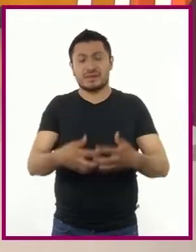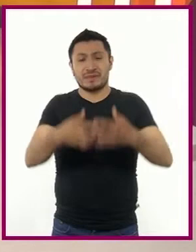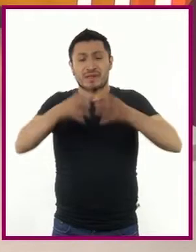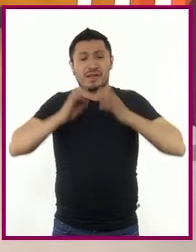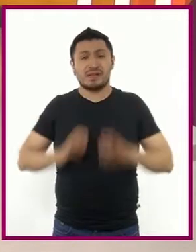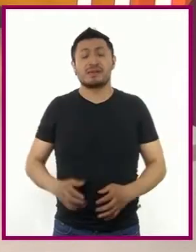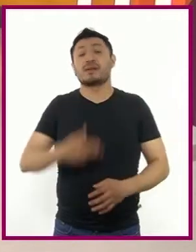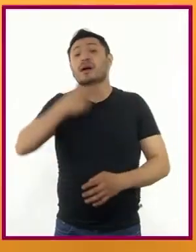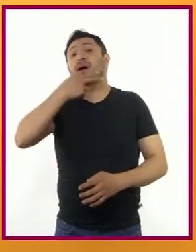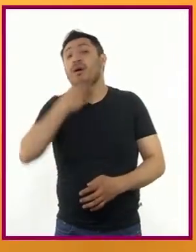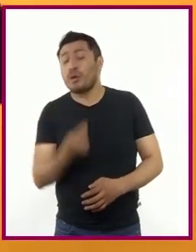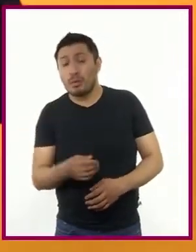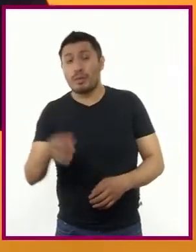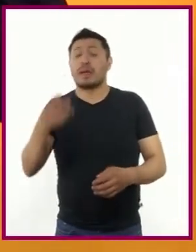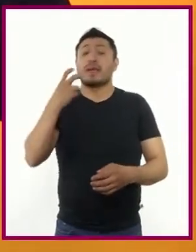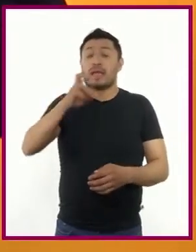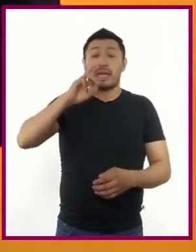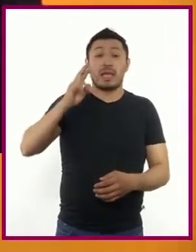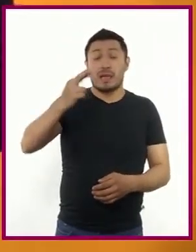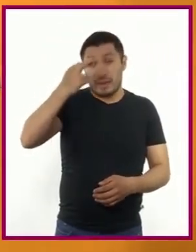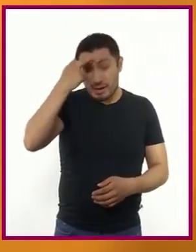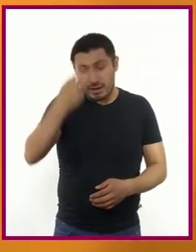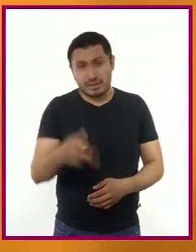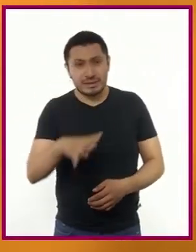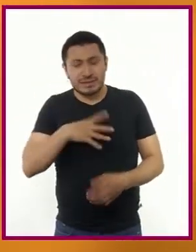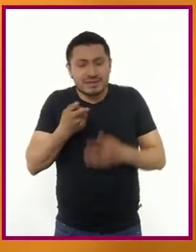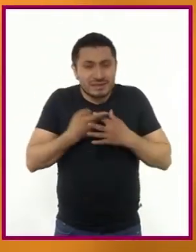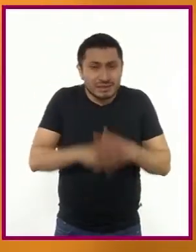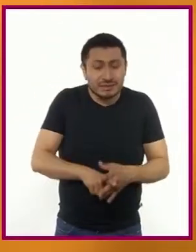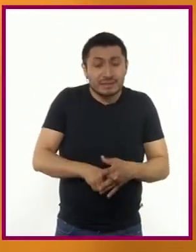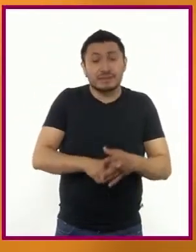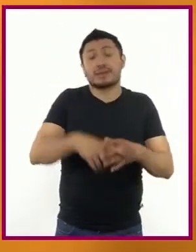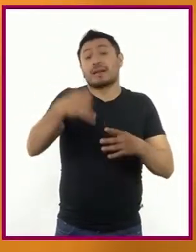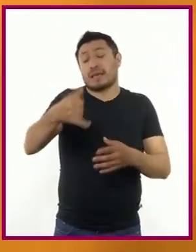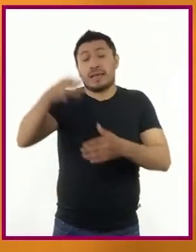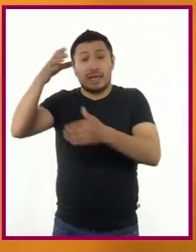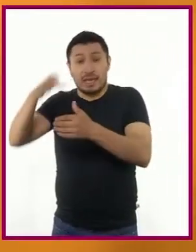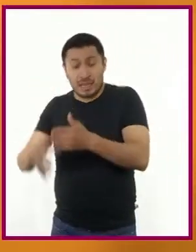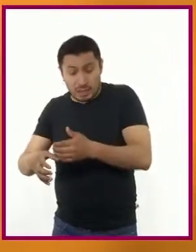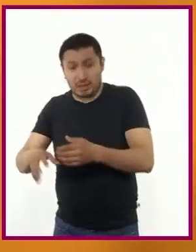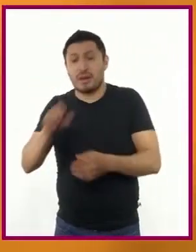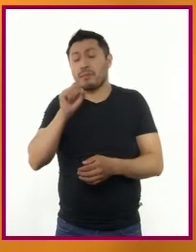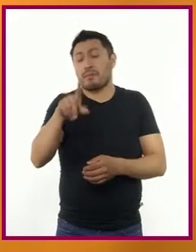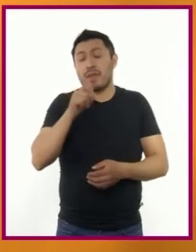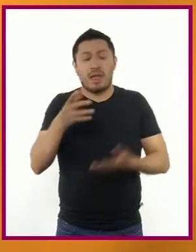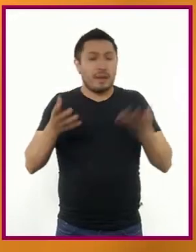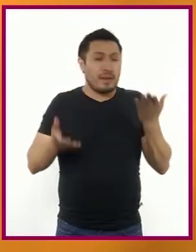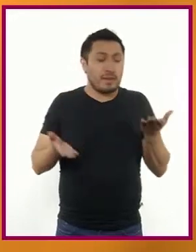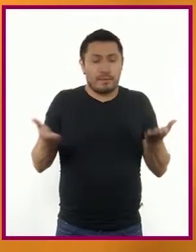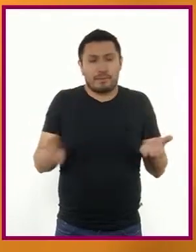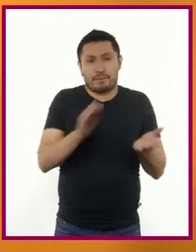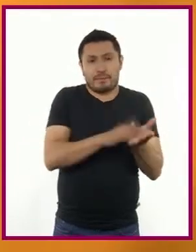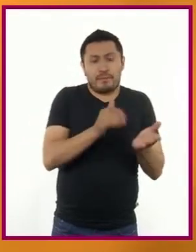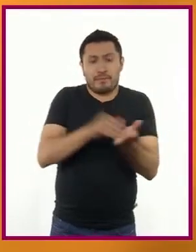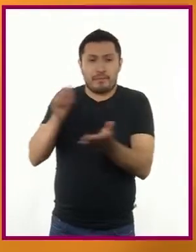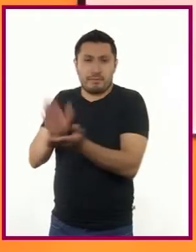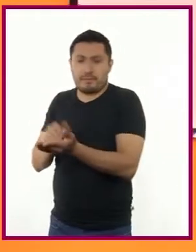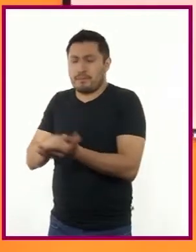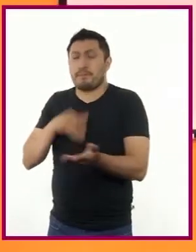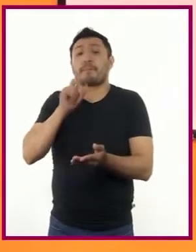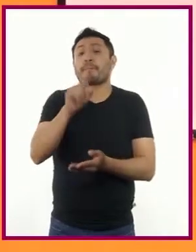masculino, pues recordemos que la introducción y la conclusión será la misma para ambas monografías.